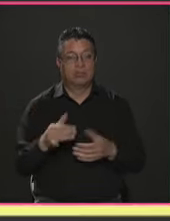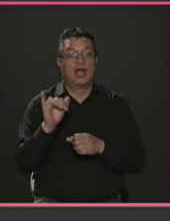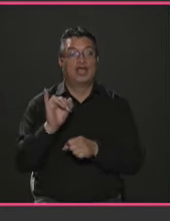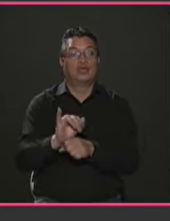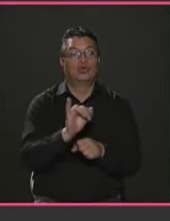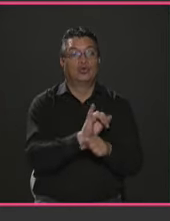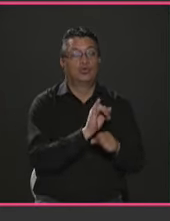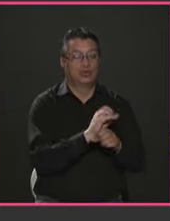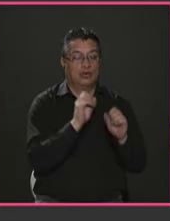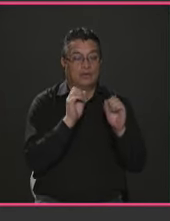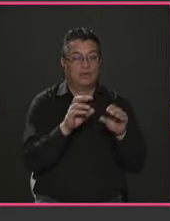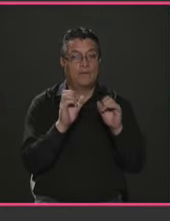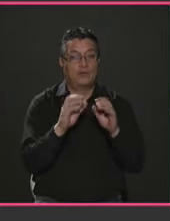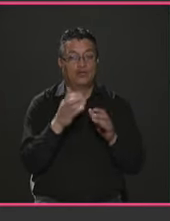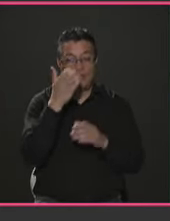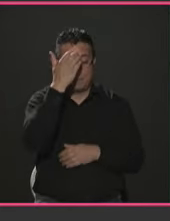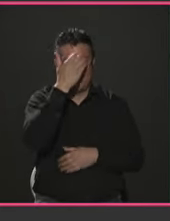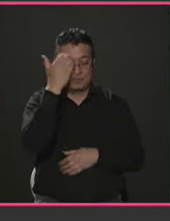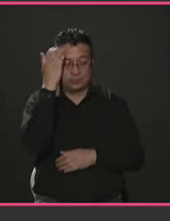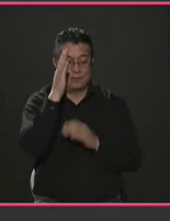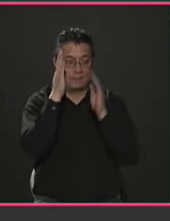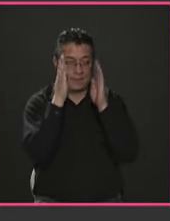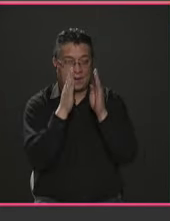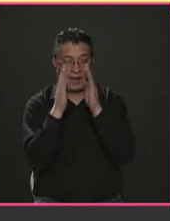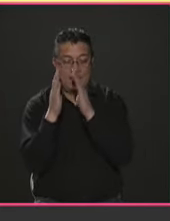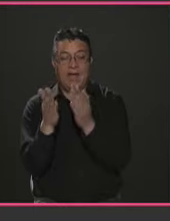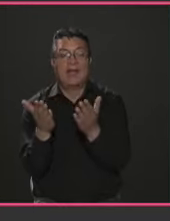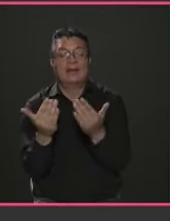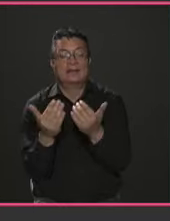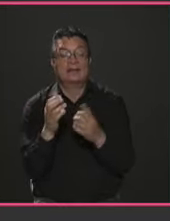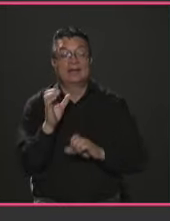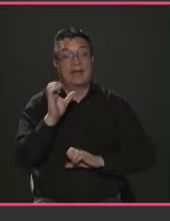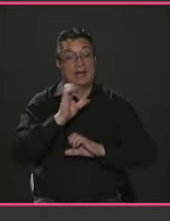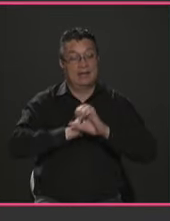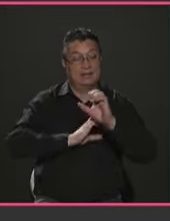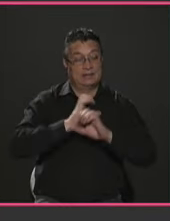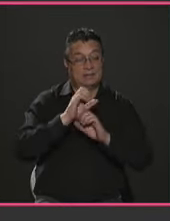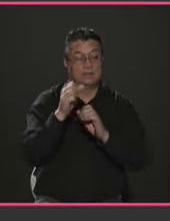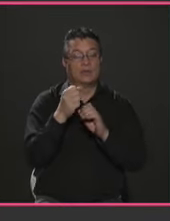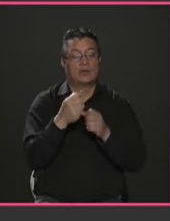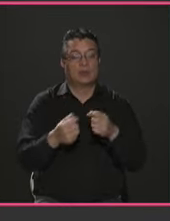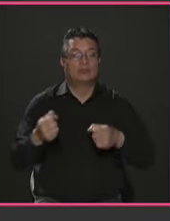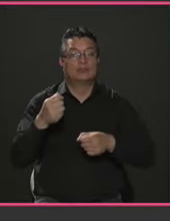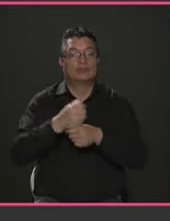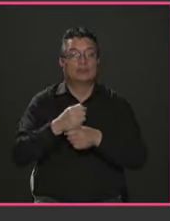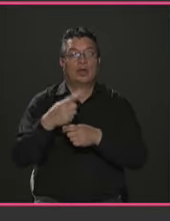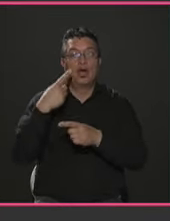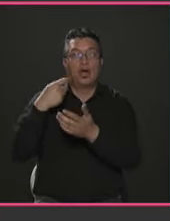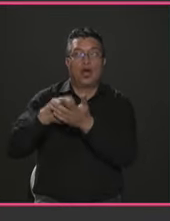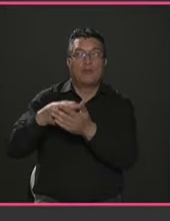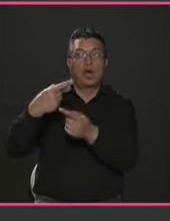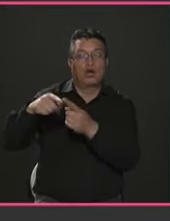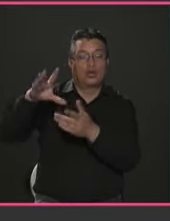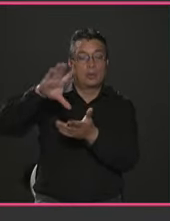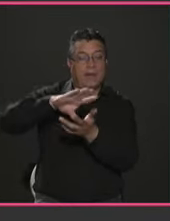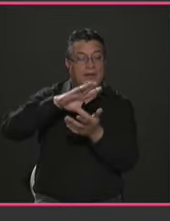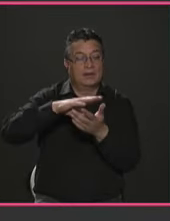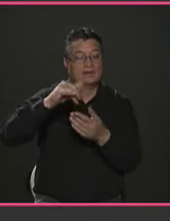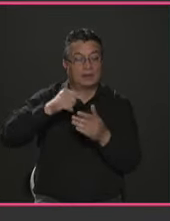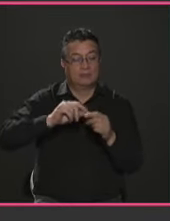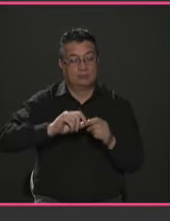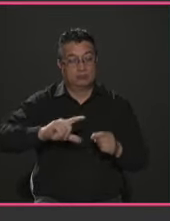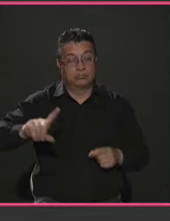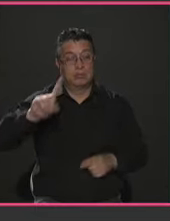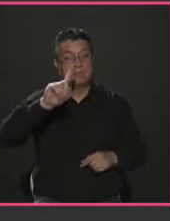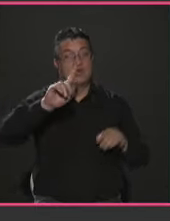sistemas de formación profesional que atendieran a las necesidades de la industrialización sustitución de importaciones y demás que comienza ocurrir desde los años